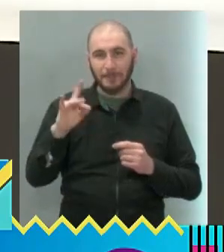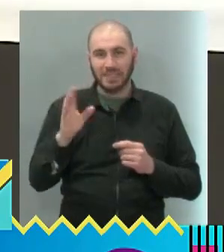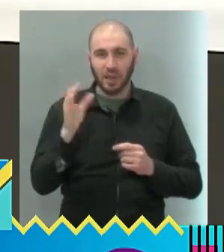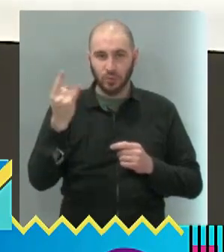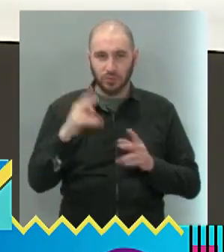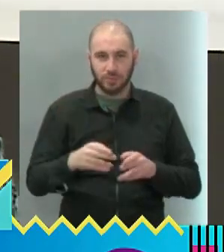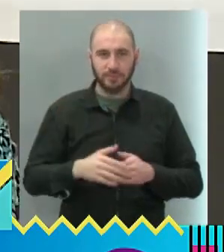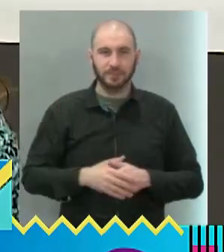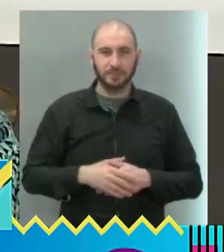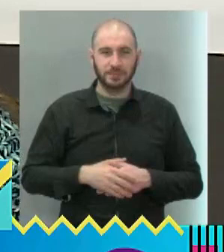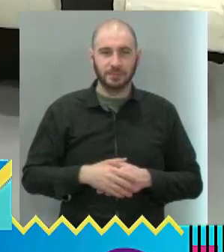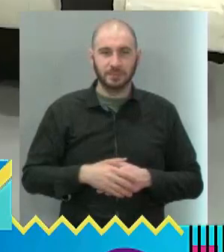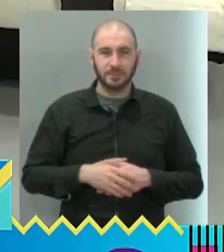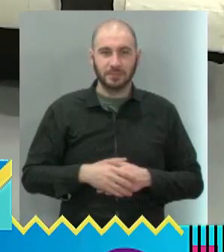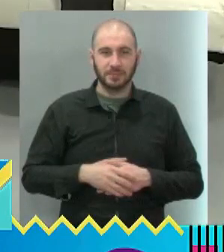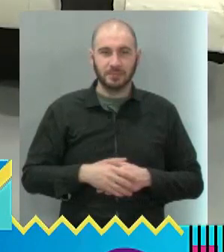@DPSenalú. Quédate con nosotros, ya venimos.